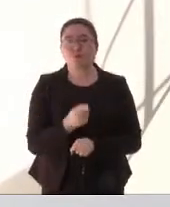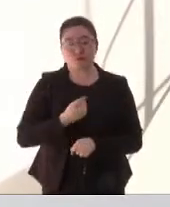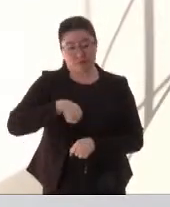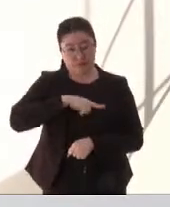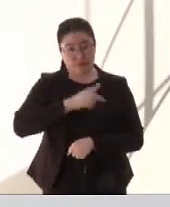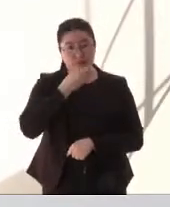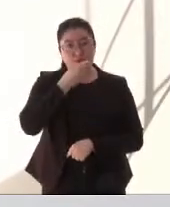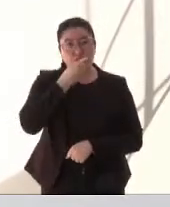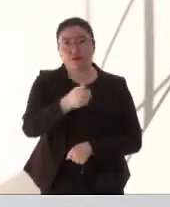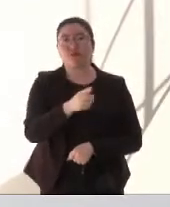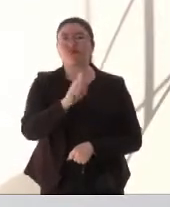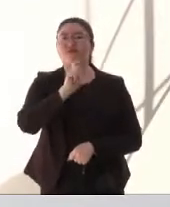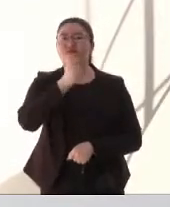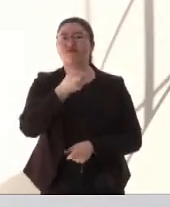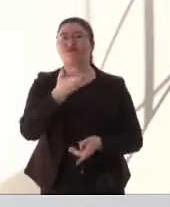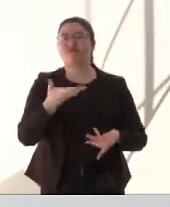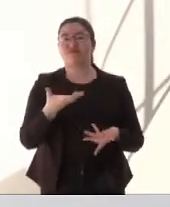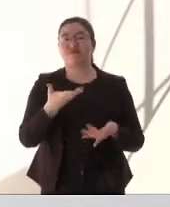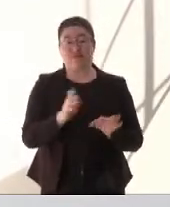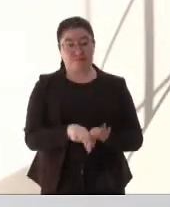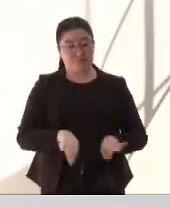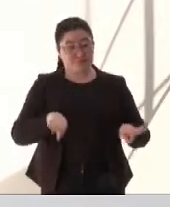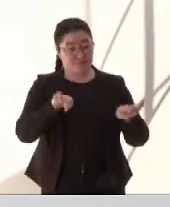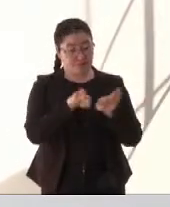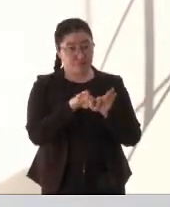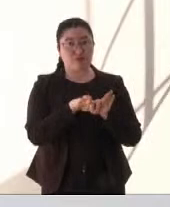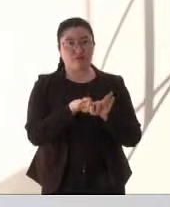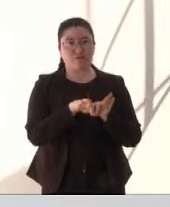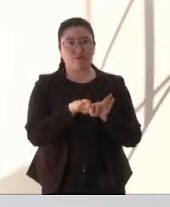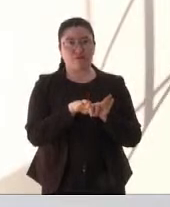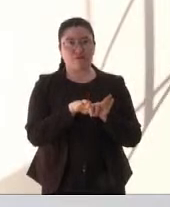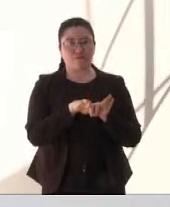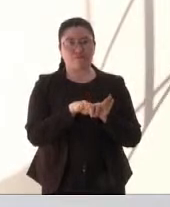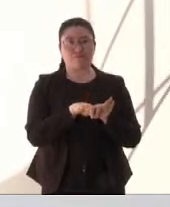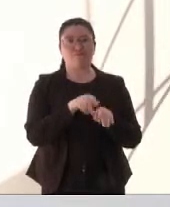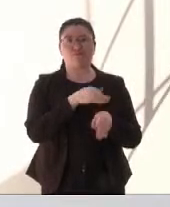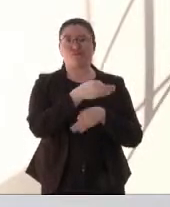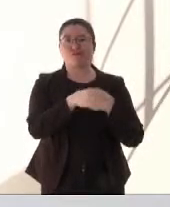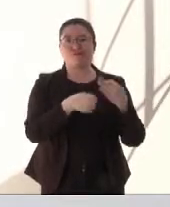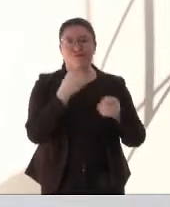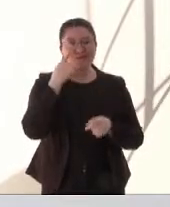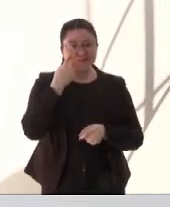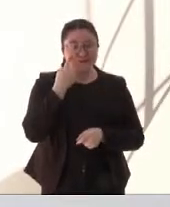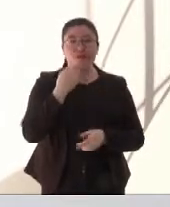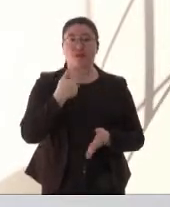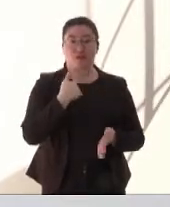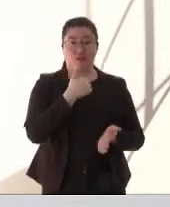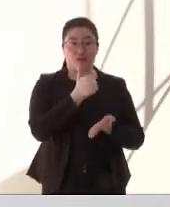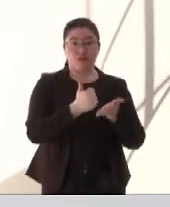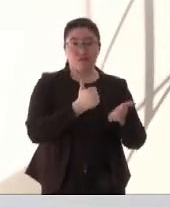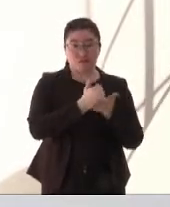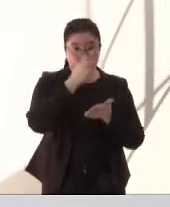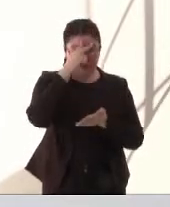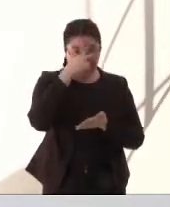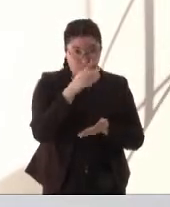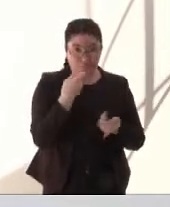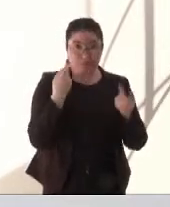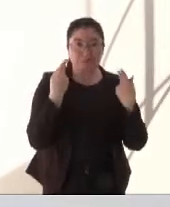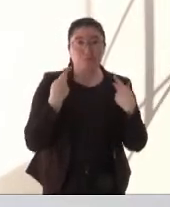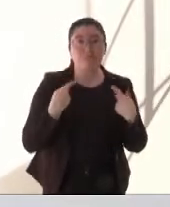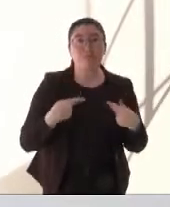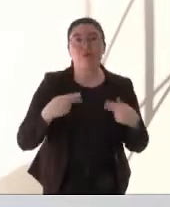mensaje. En la Ciudad de México, aquel o aquella que lastime a una niña, a una